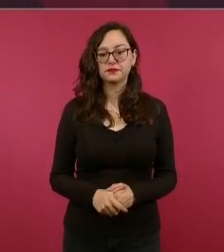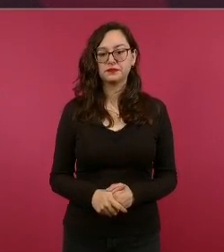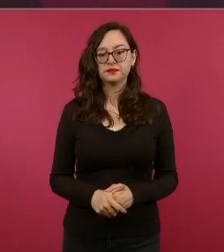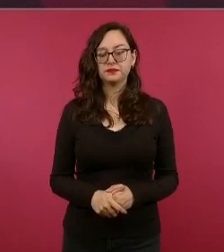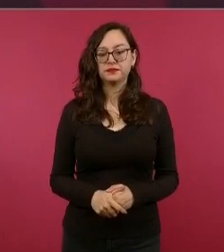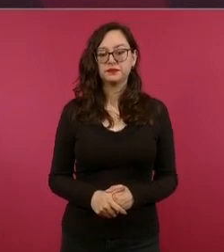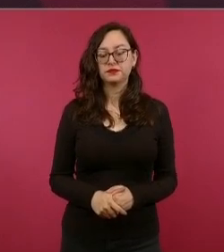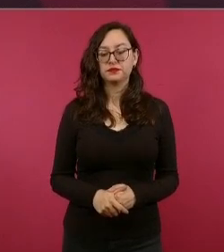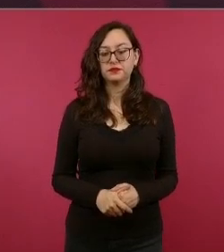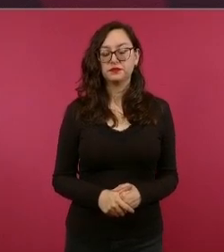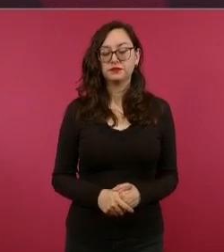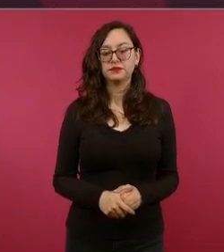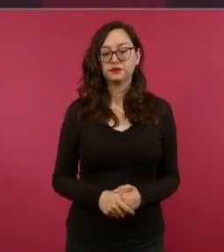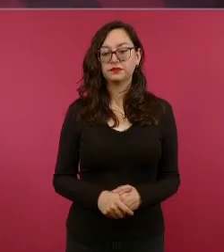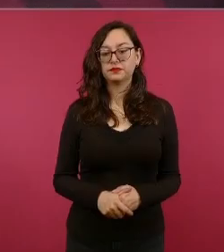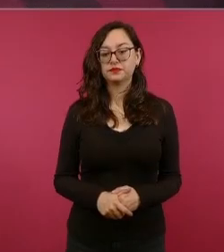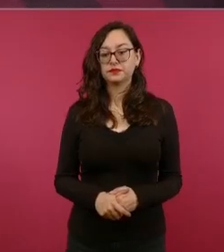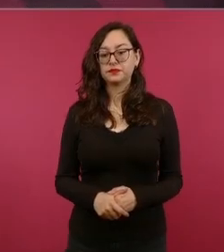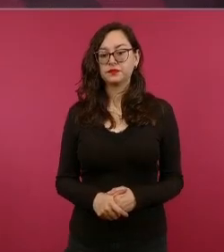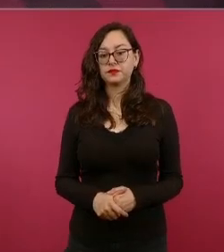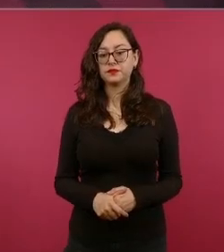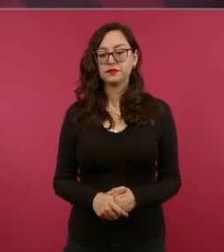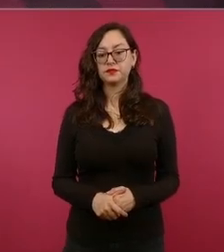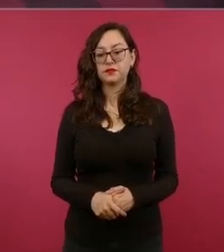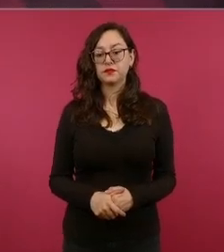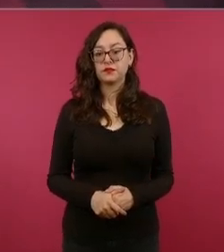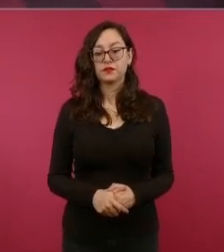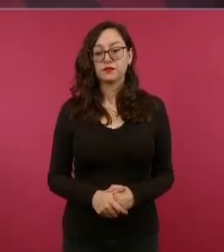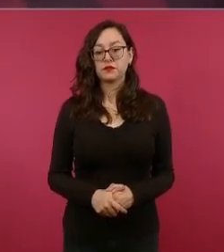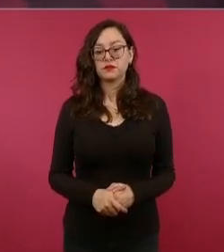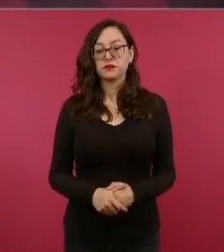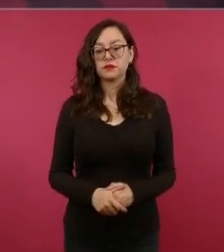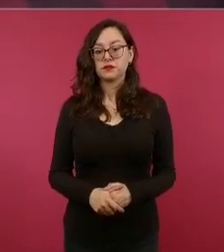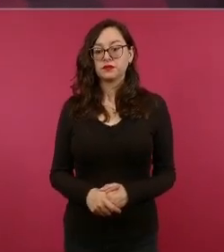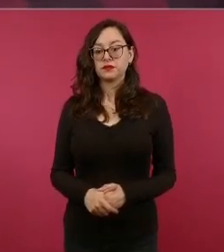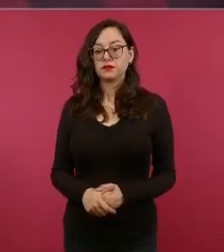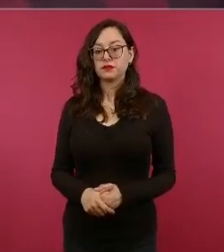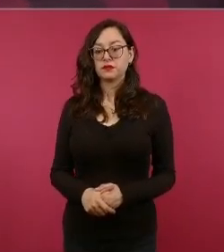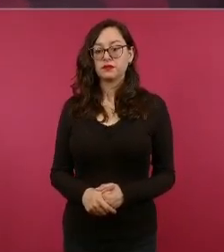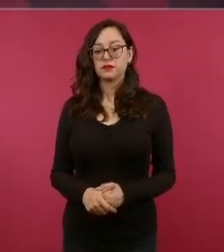Y la otra es que nos den la oportunidad